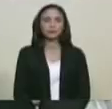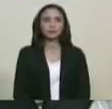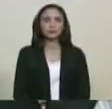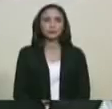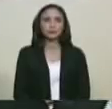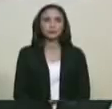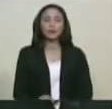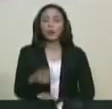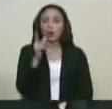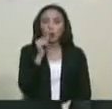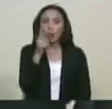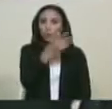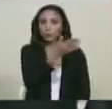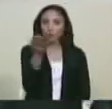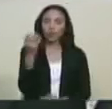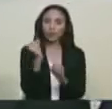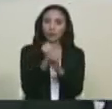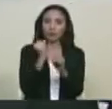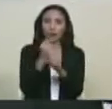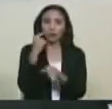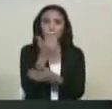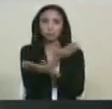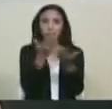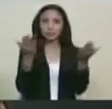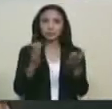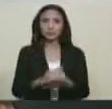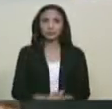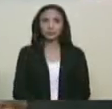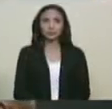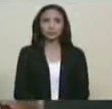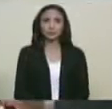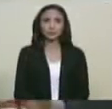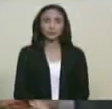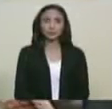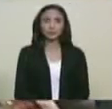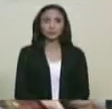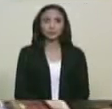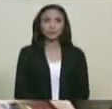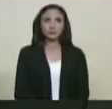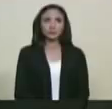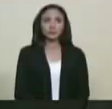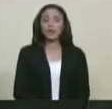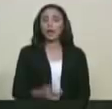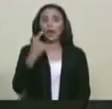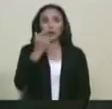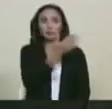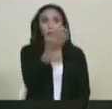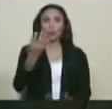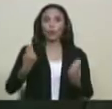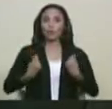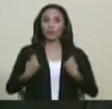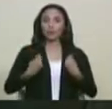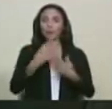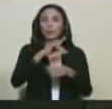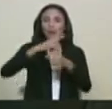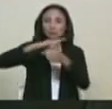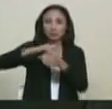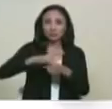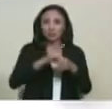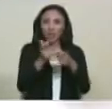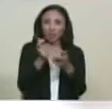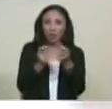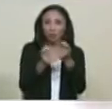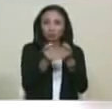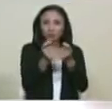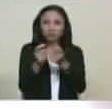Muchachos trabajadores que están aquí presentes, sobrevivientes del dron, todos. Todos sobrevivieron al dron, a los drones. Estamos vivos.